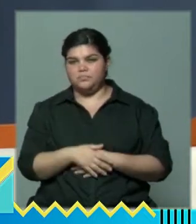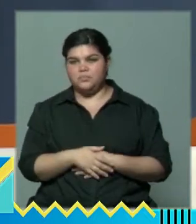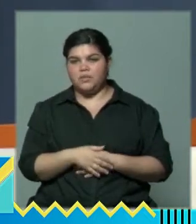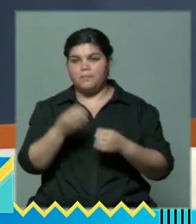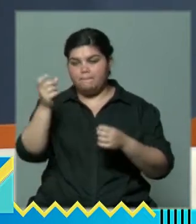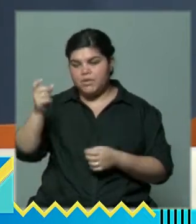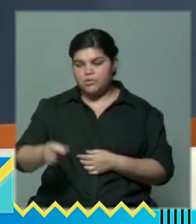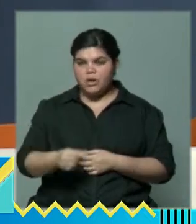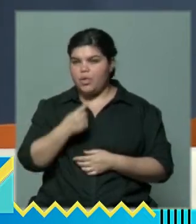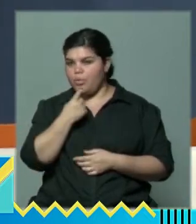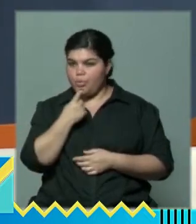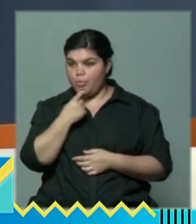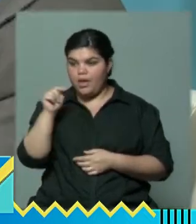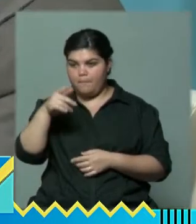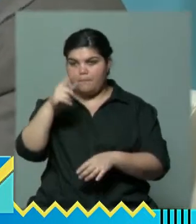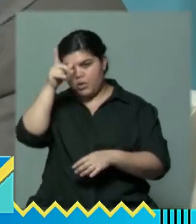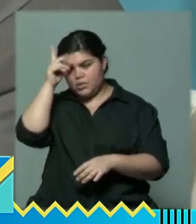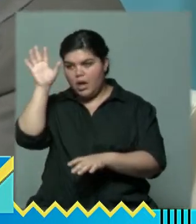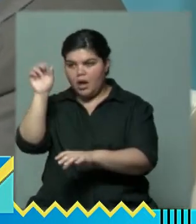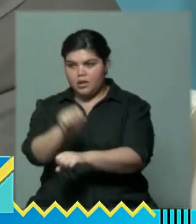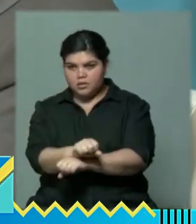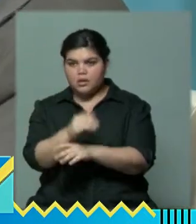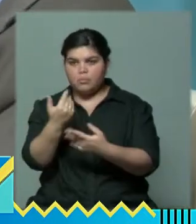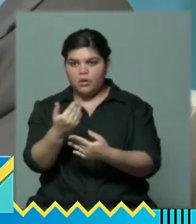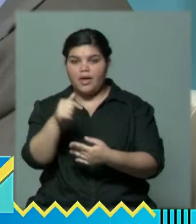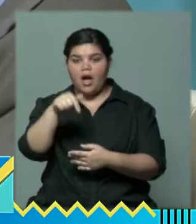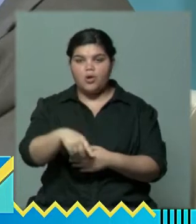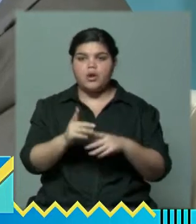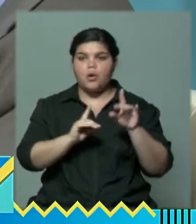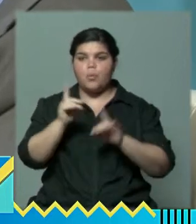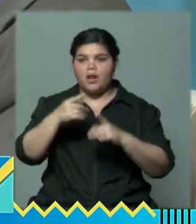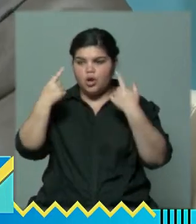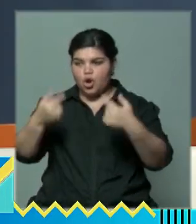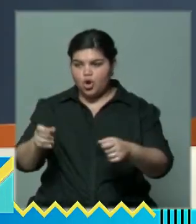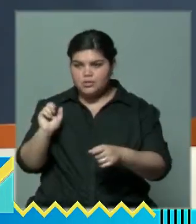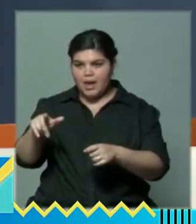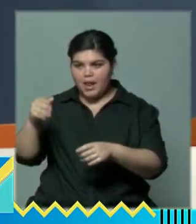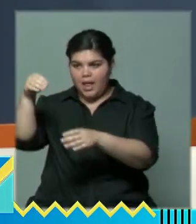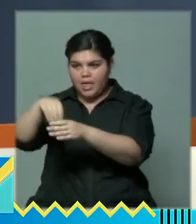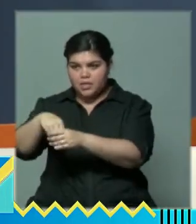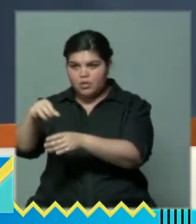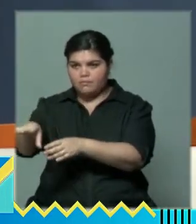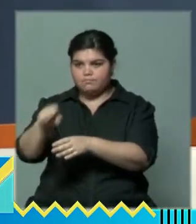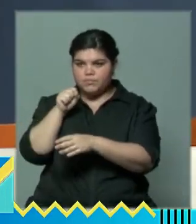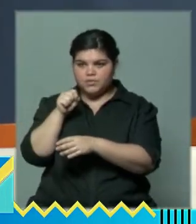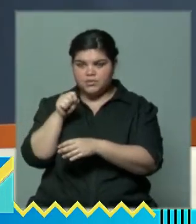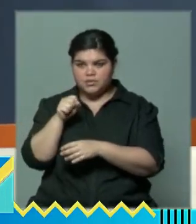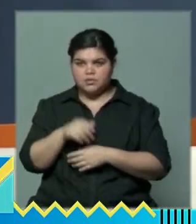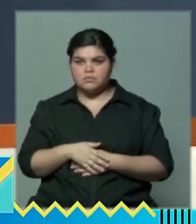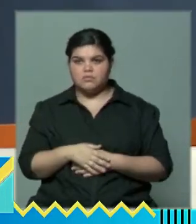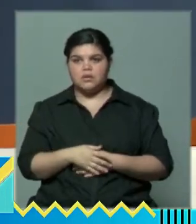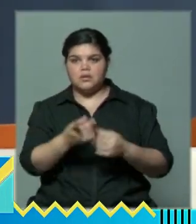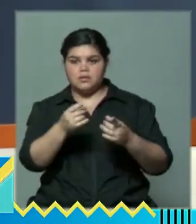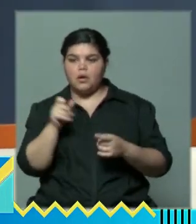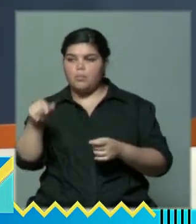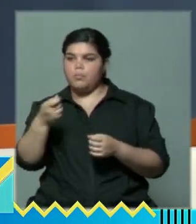sospechosa, hoy la policía podía arrestarlo. Claro. La diferencia es que ahora va a poder confiscarle el elemento. Exacto. Y antes no podía. Antes tenían que, después, si no tenía